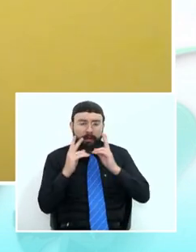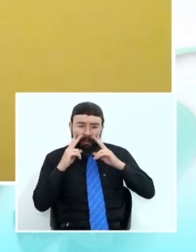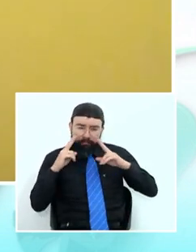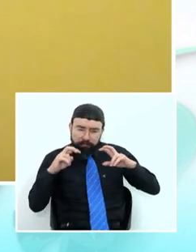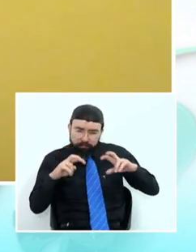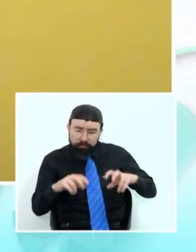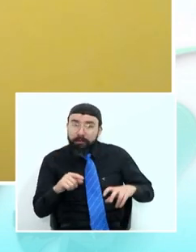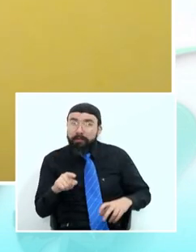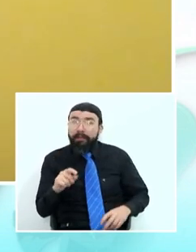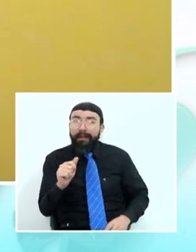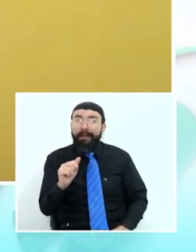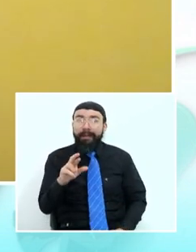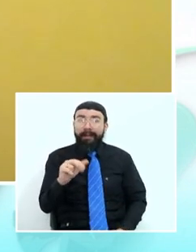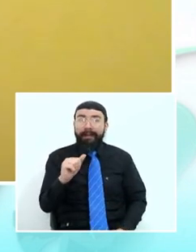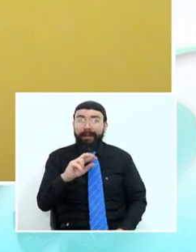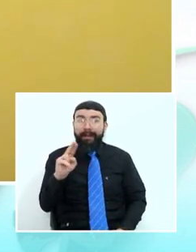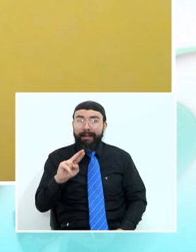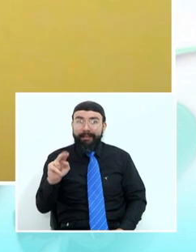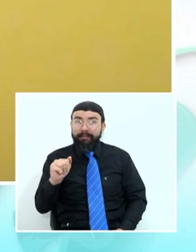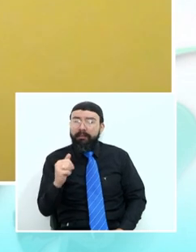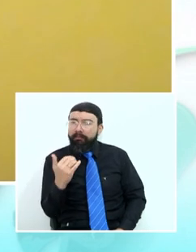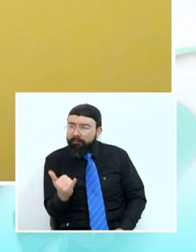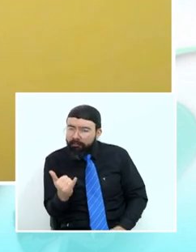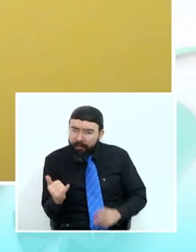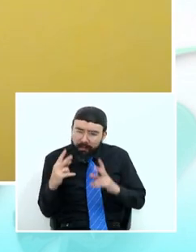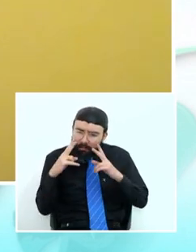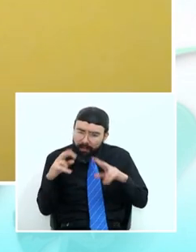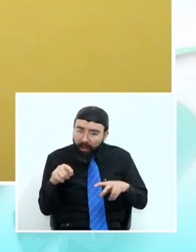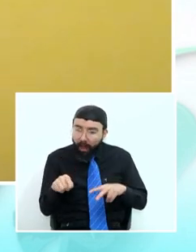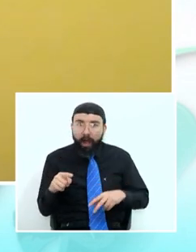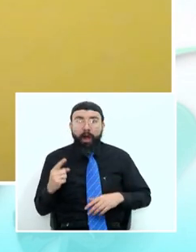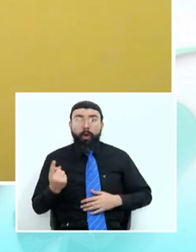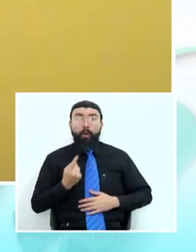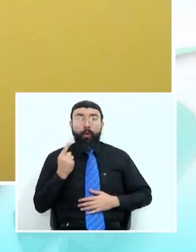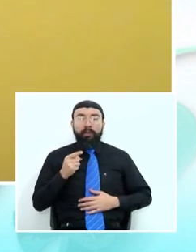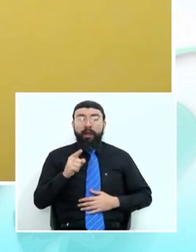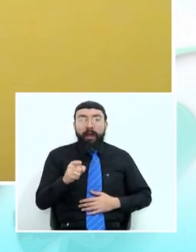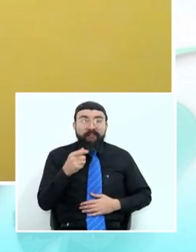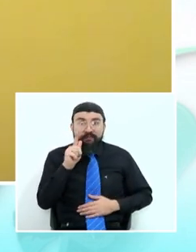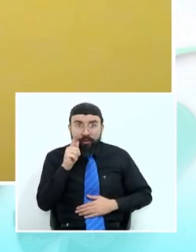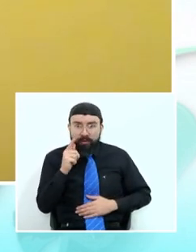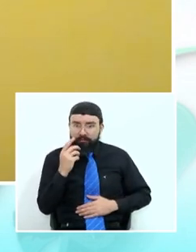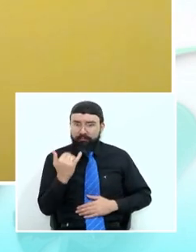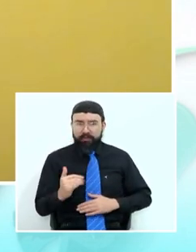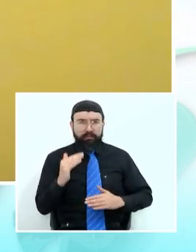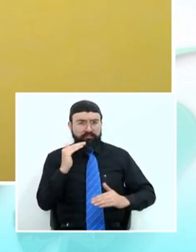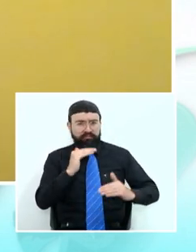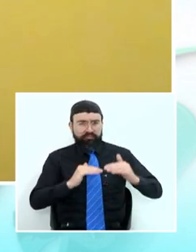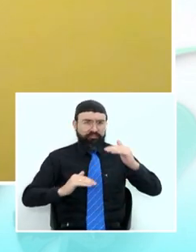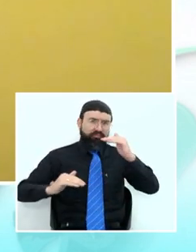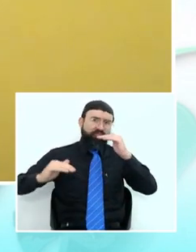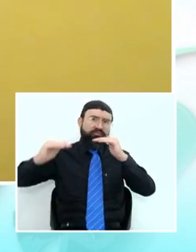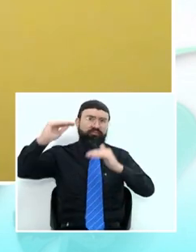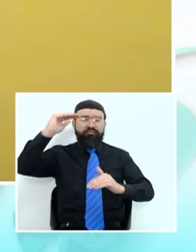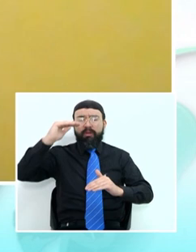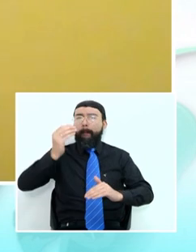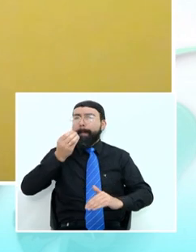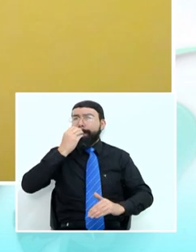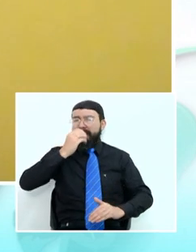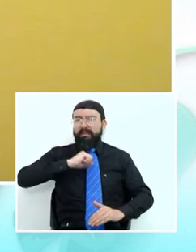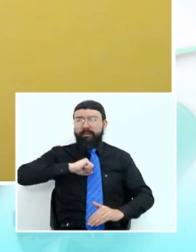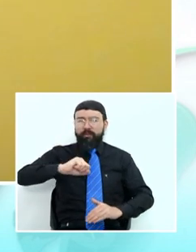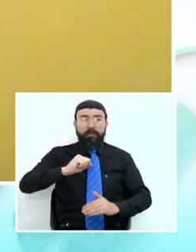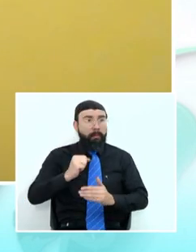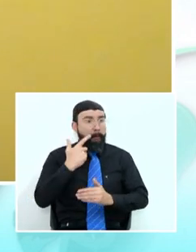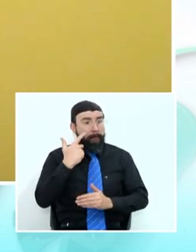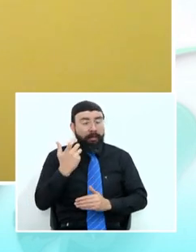arasá, encontramos que es la única fruta que sobrepasa los niveles que estudió el